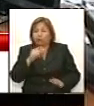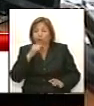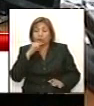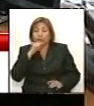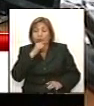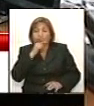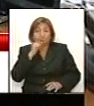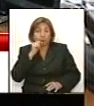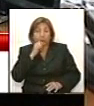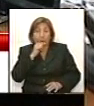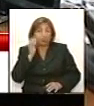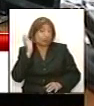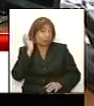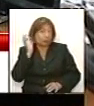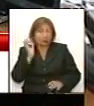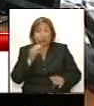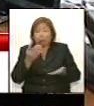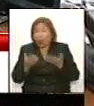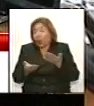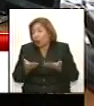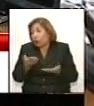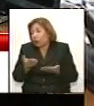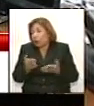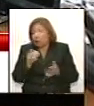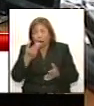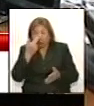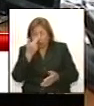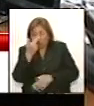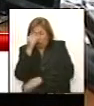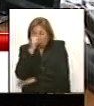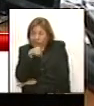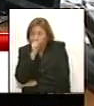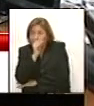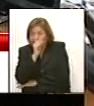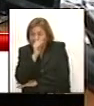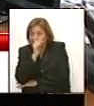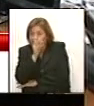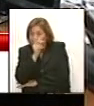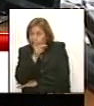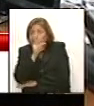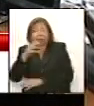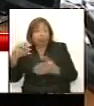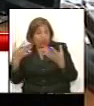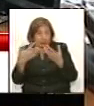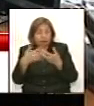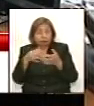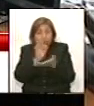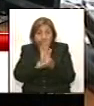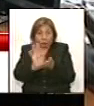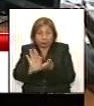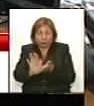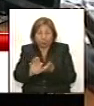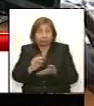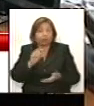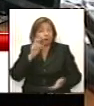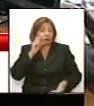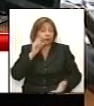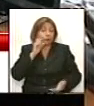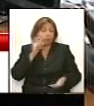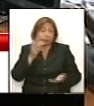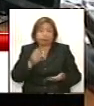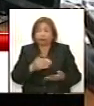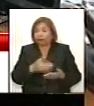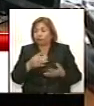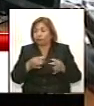o se sospecha que hay alguna relación de discriminación sexual detrás de la violencia.